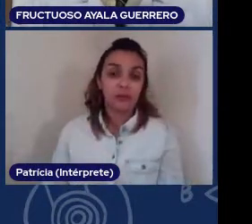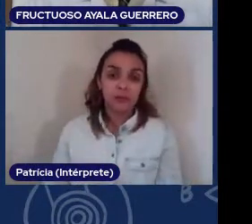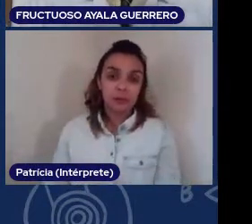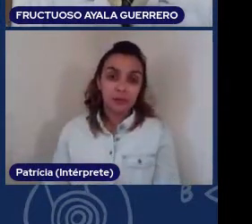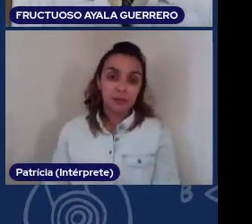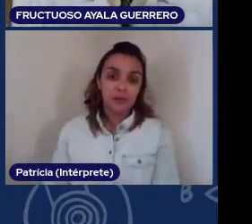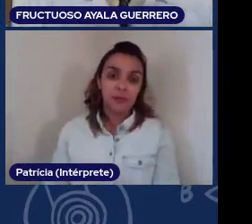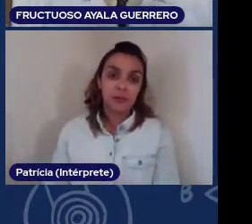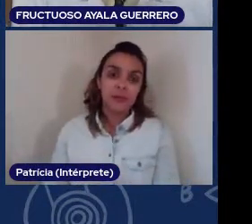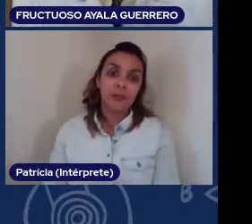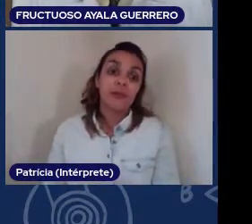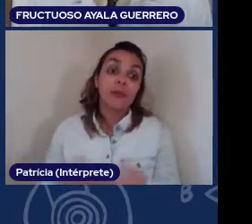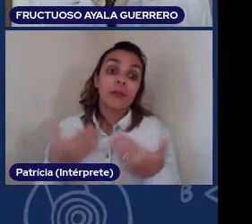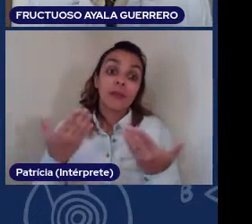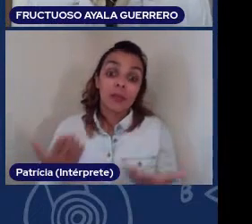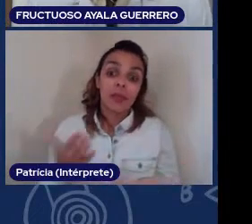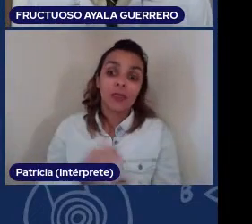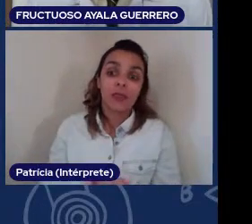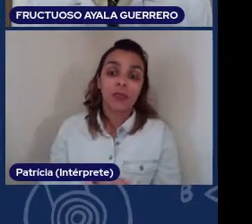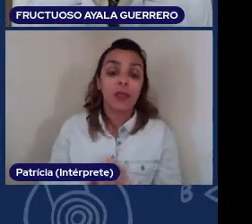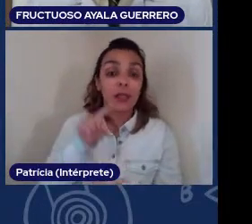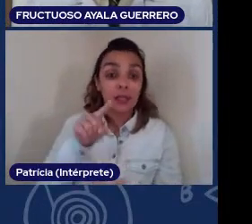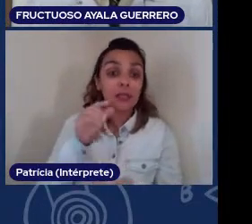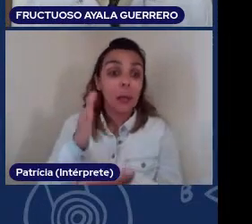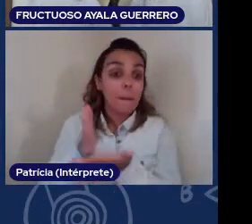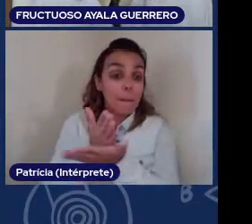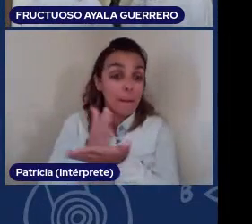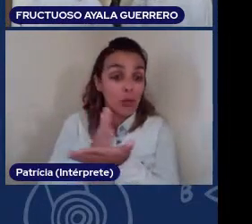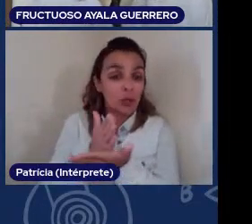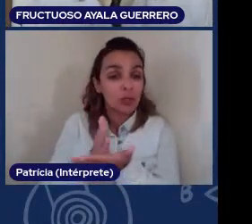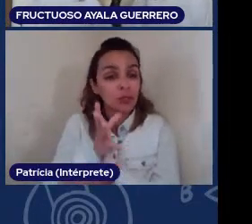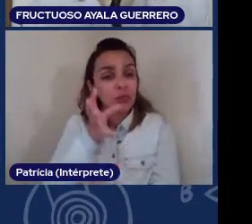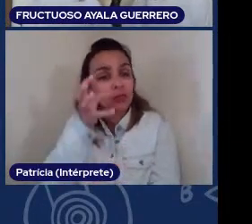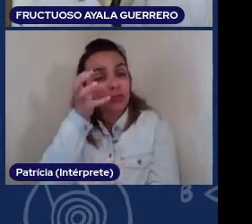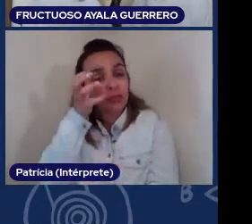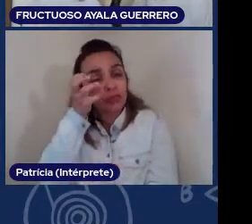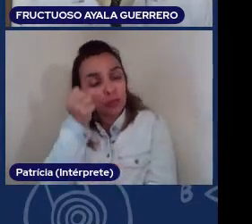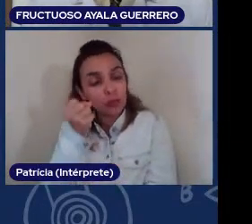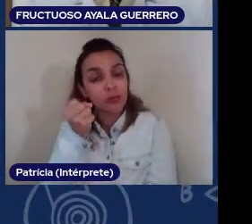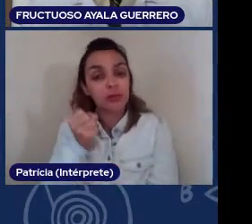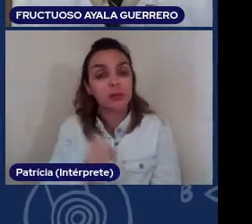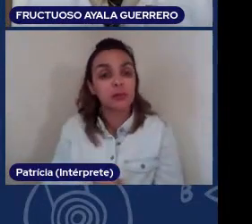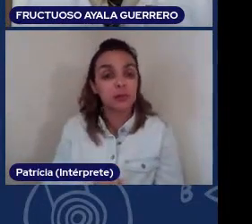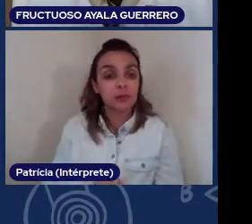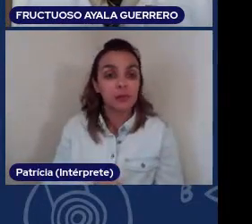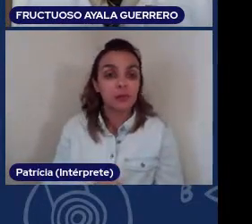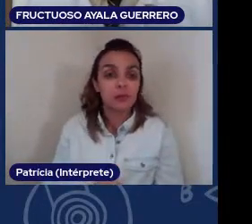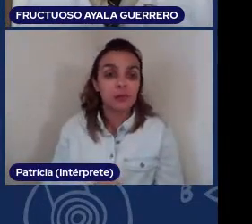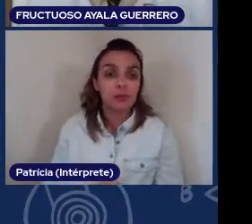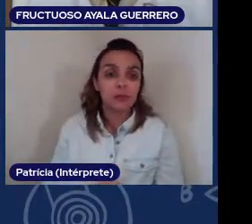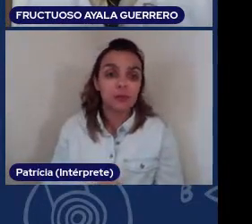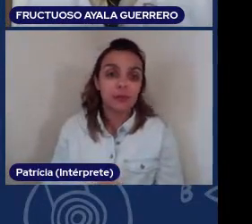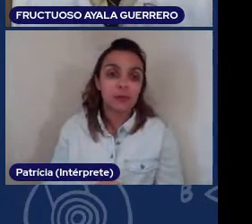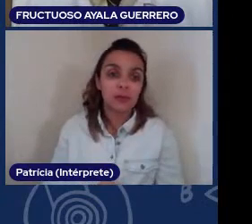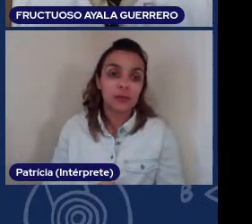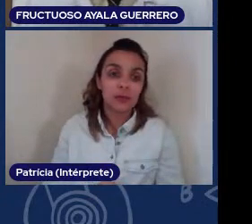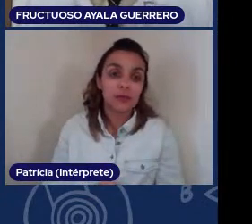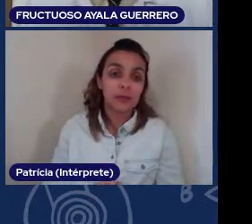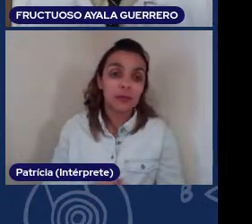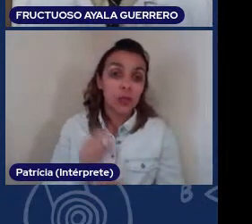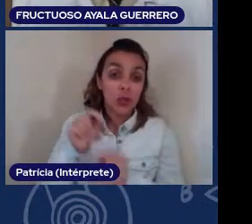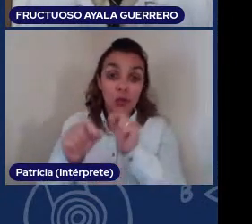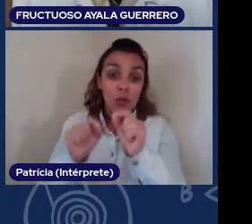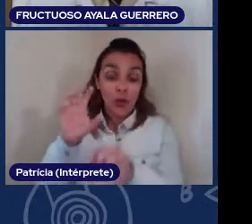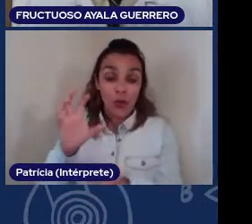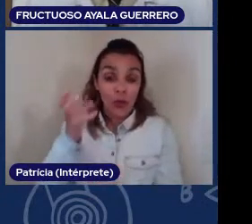Y entonces pues ya empieza el proceso de dormir, que como les decía, la actividad cerebral es